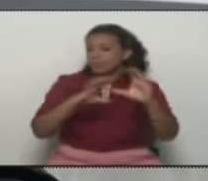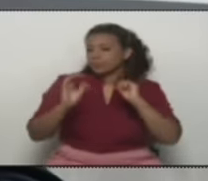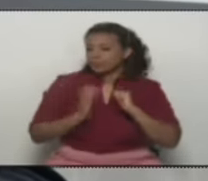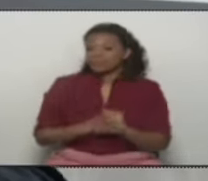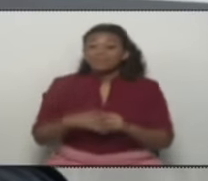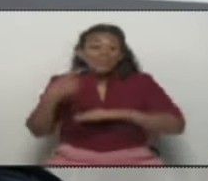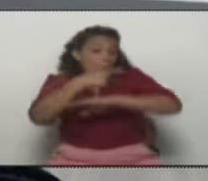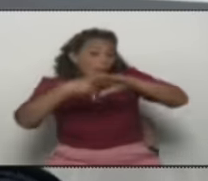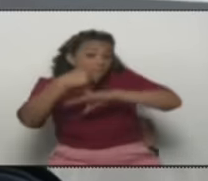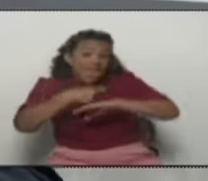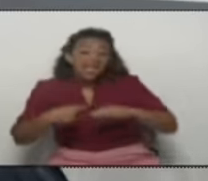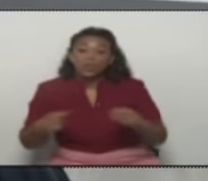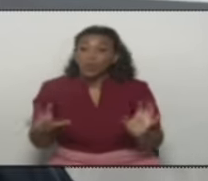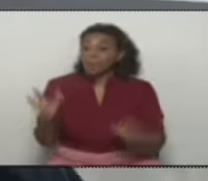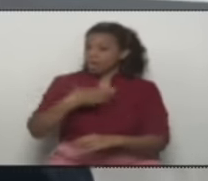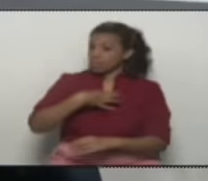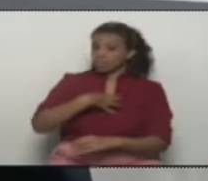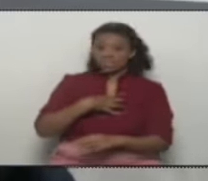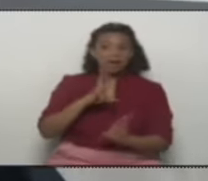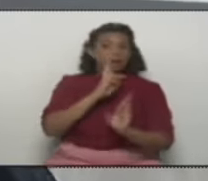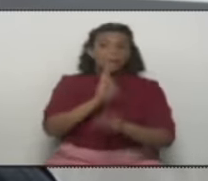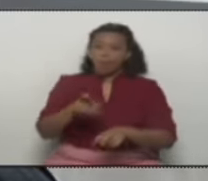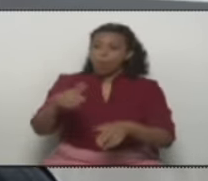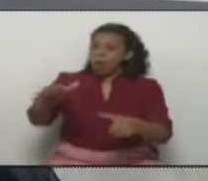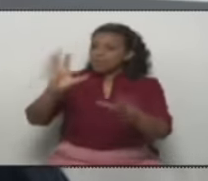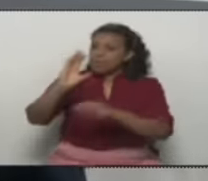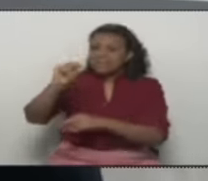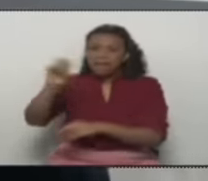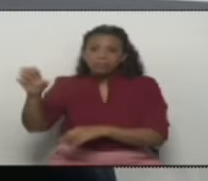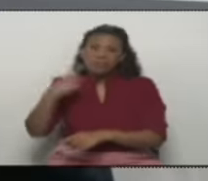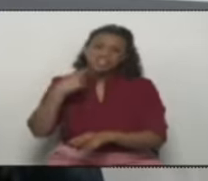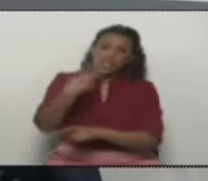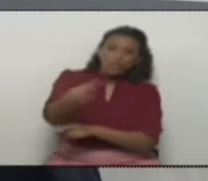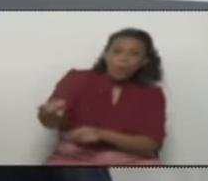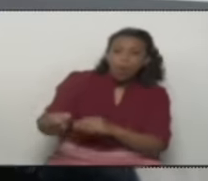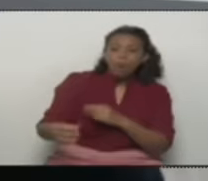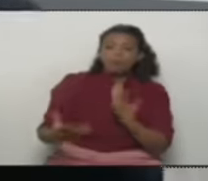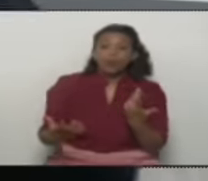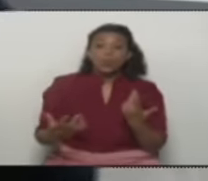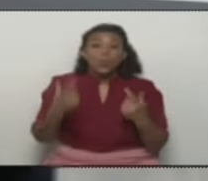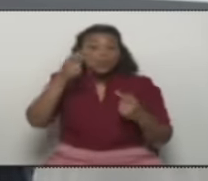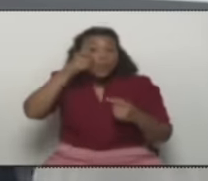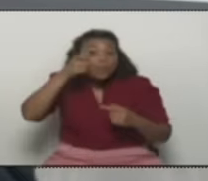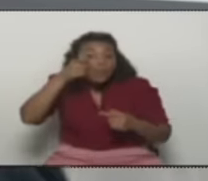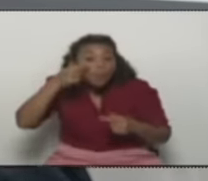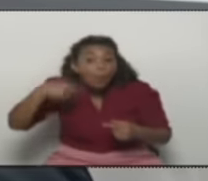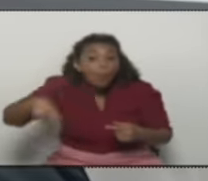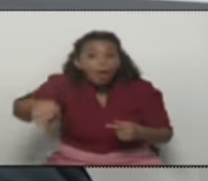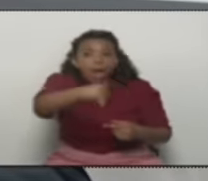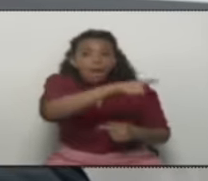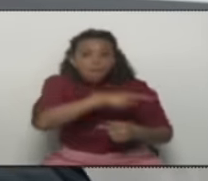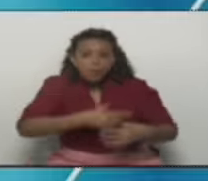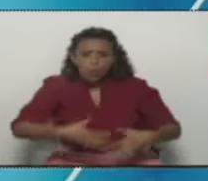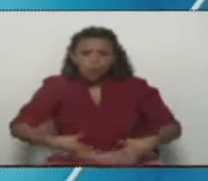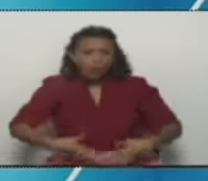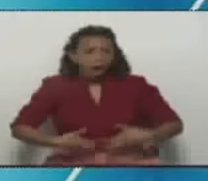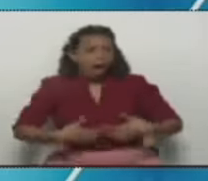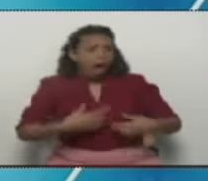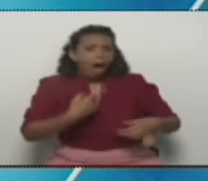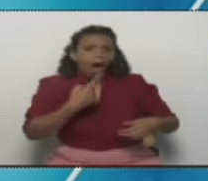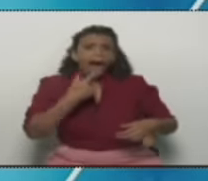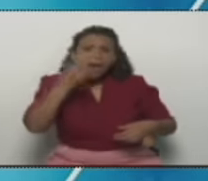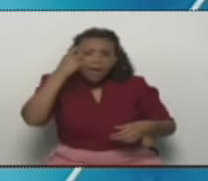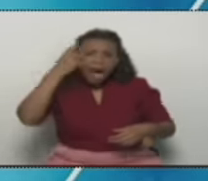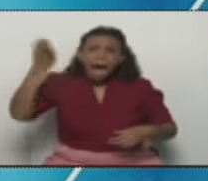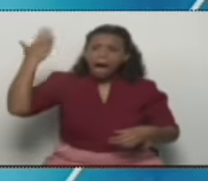El gobierno va a negar los resultados, pero sobre todo también, cuando el pueblo se dé cuenta, va a haber una explosión social y los